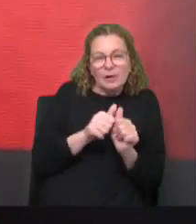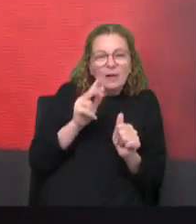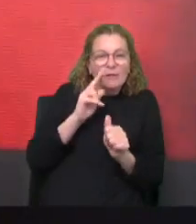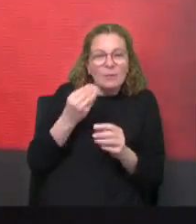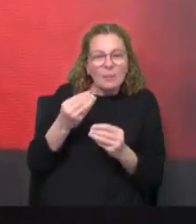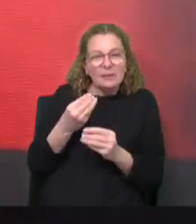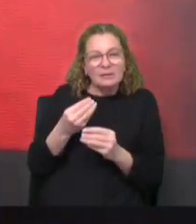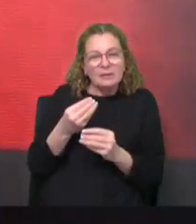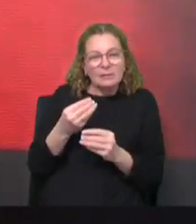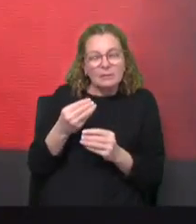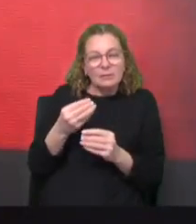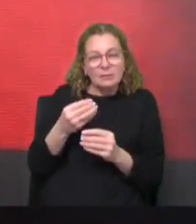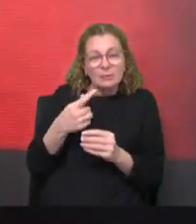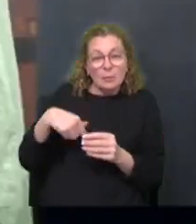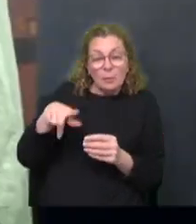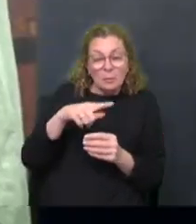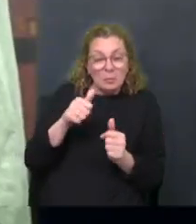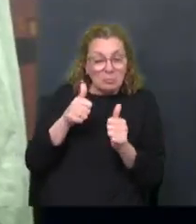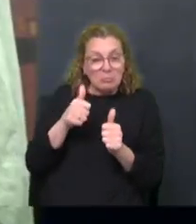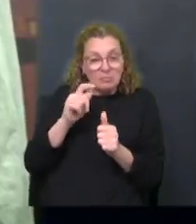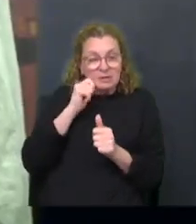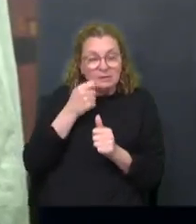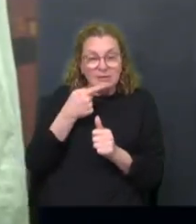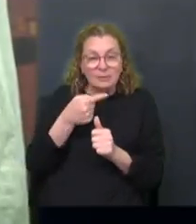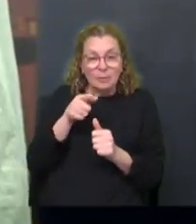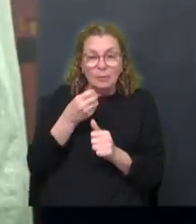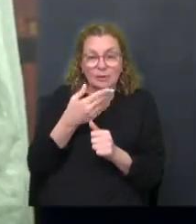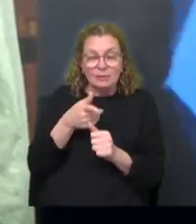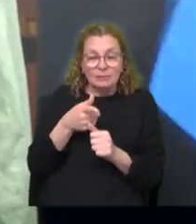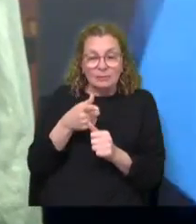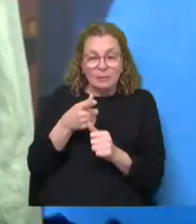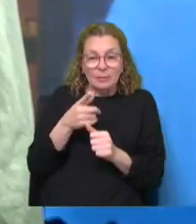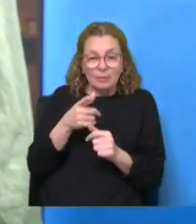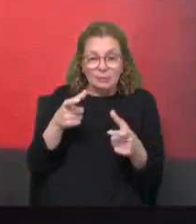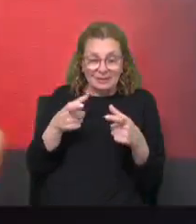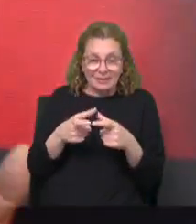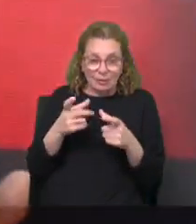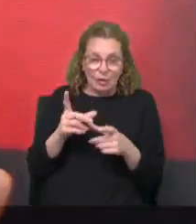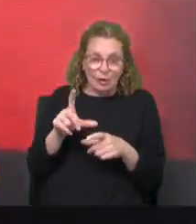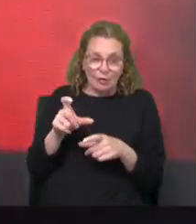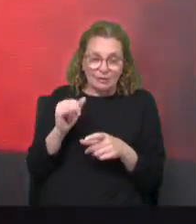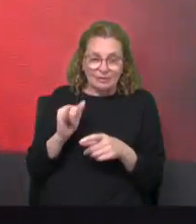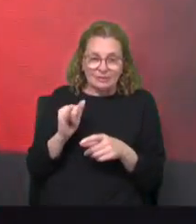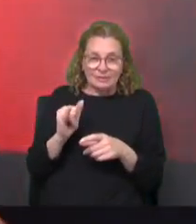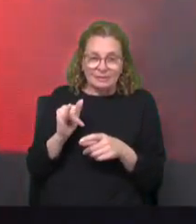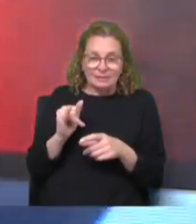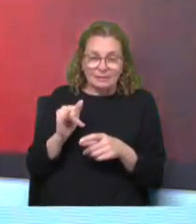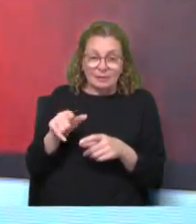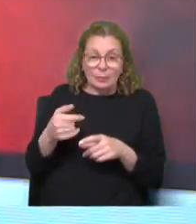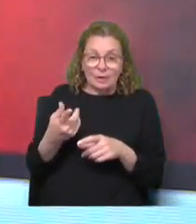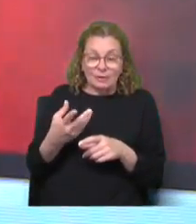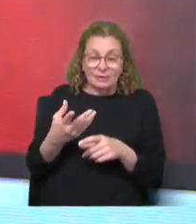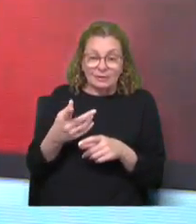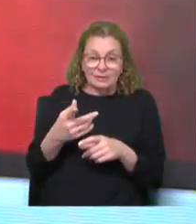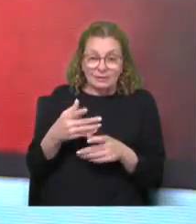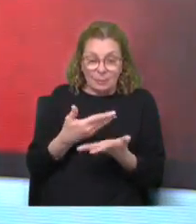pasa, y cuando vimos que funcionaba, ahí dijimos, bueno, vamos a grabar un disco, obviamente. Sí, vamos a grabar un disco. Y bueno, y vamos